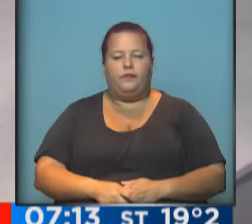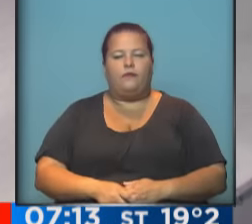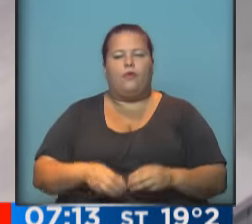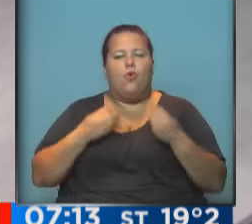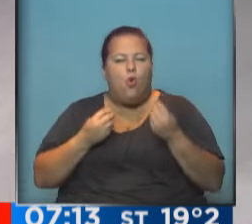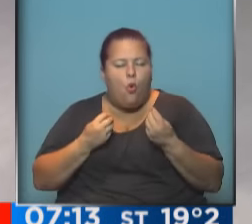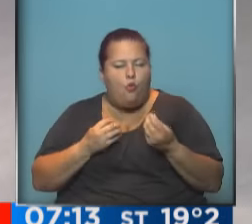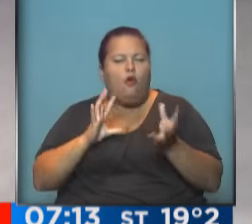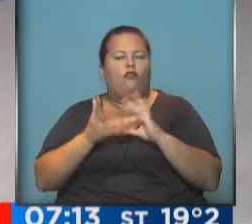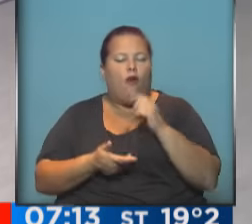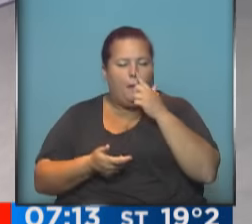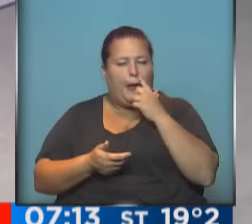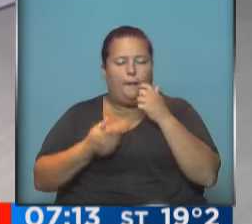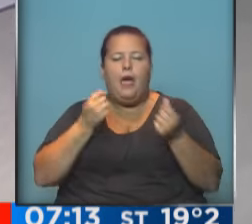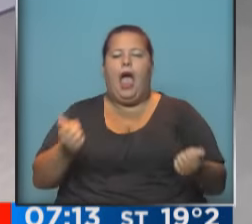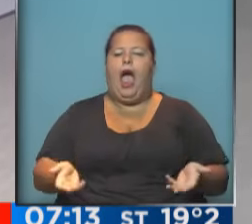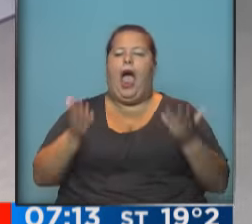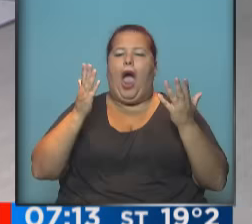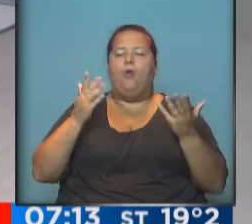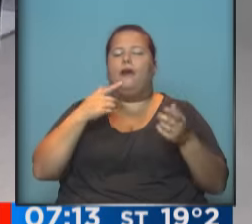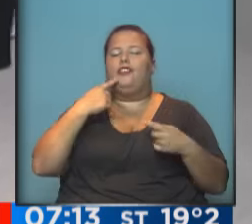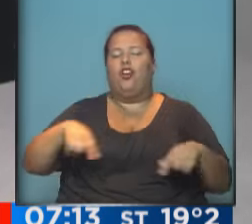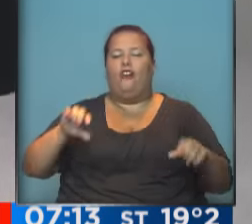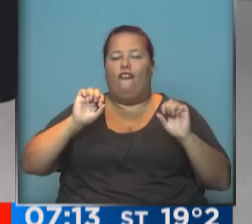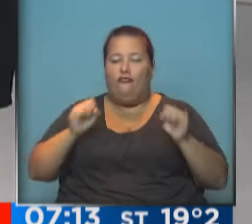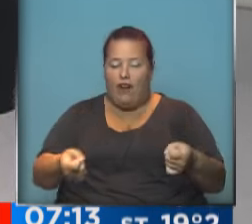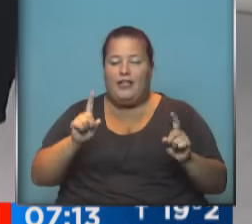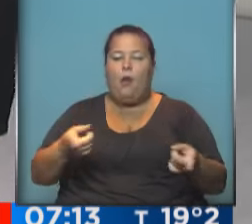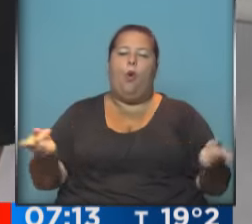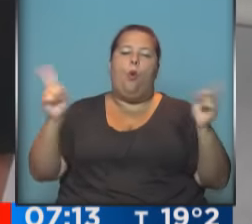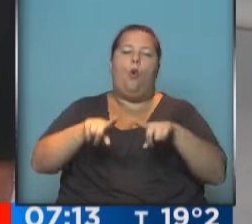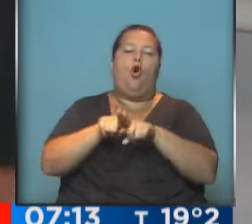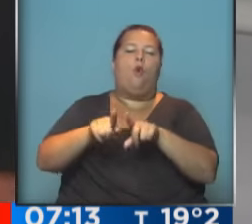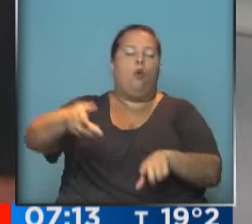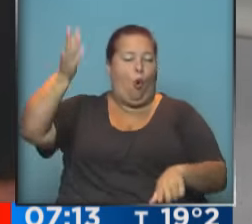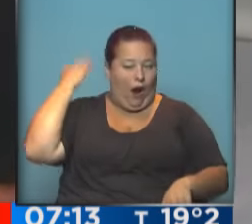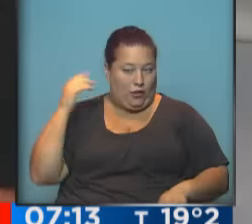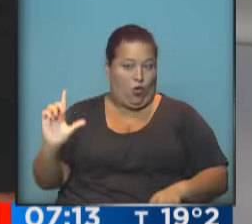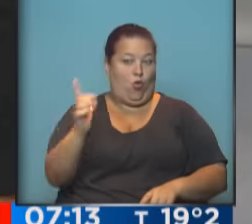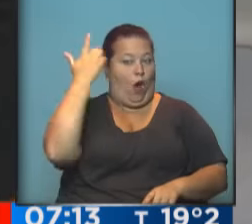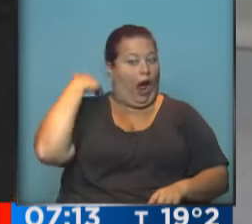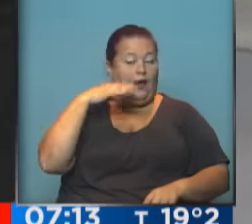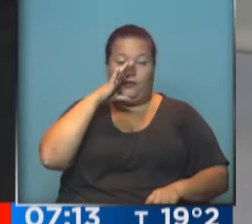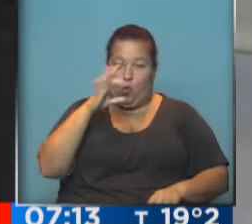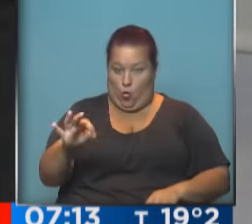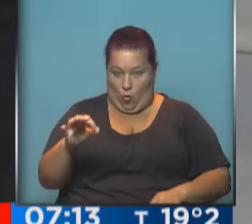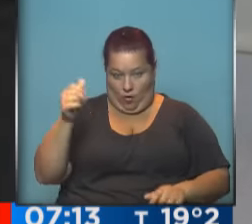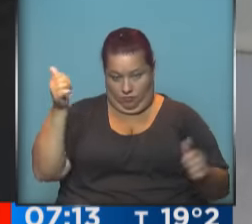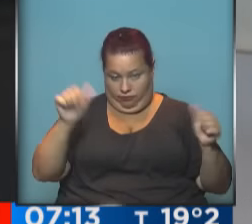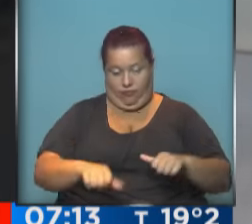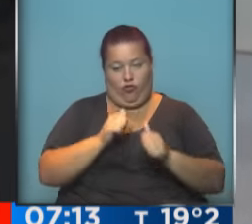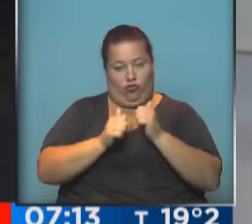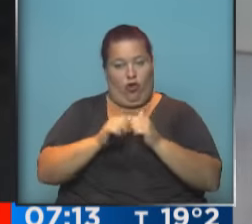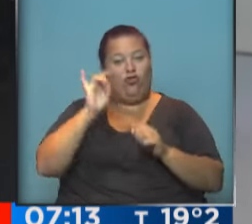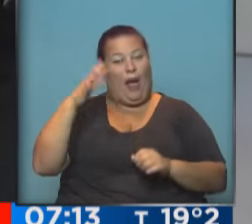¿cómo hacer para que los aumentos no solamente frenen, sino que vuelvan para atrás? Es algo inédito que nunca se ha logrado en la historia,